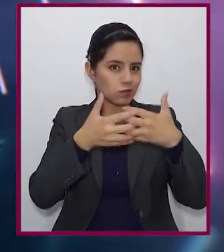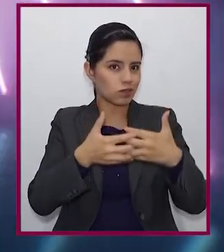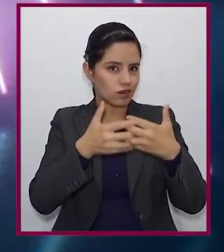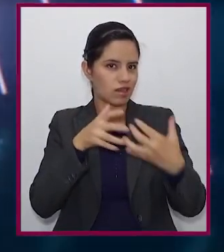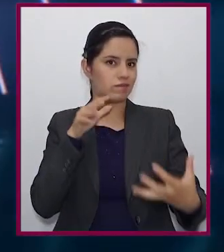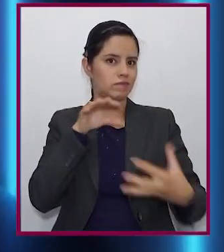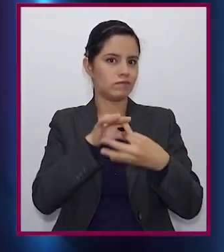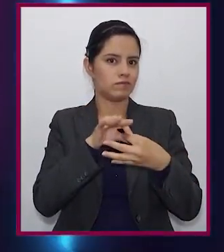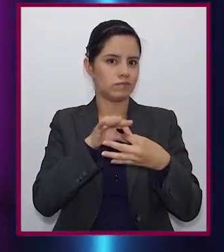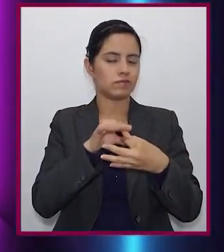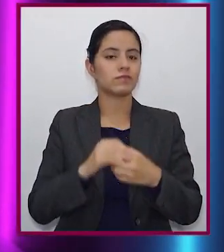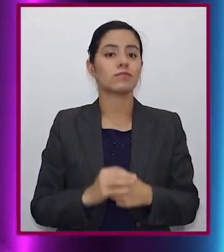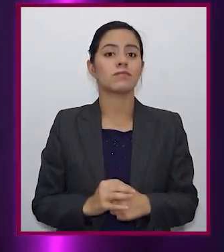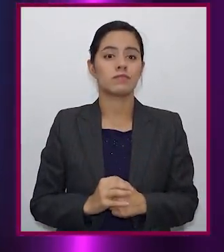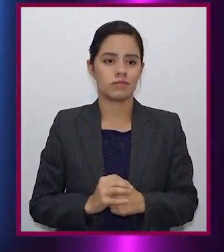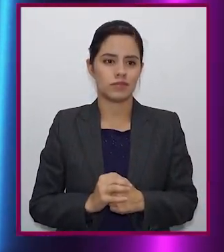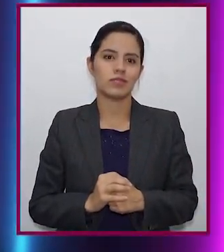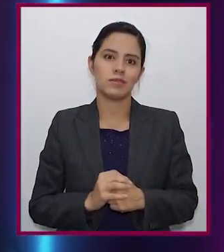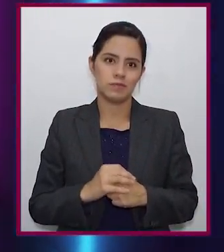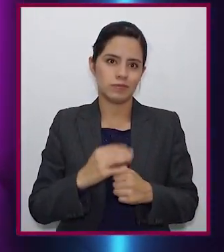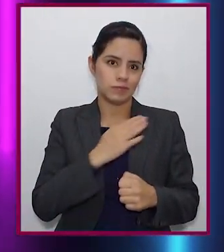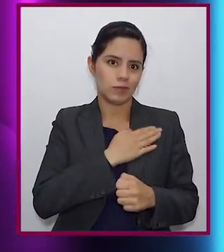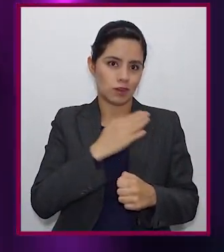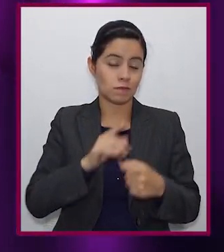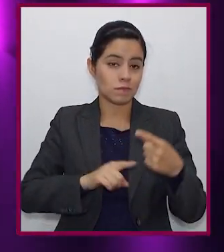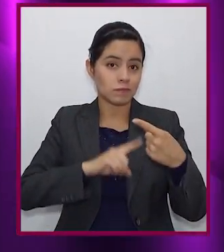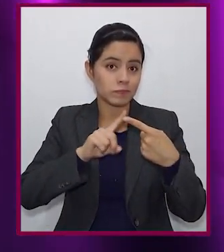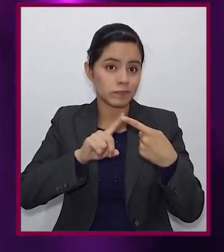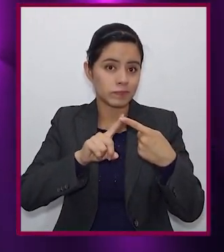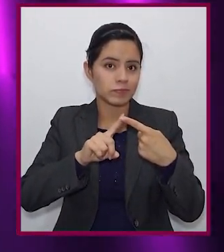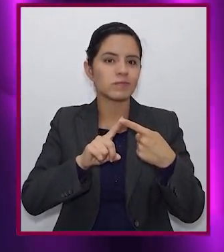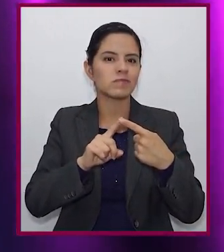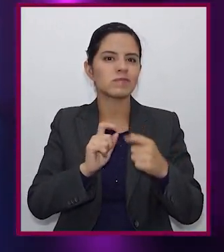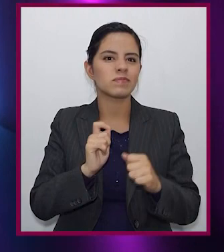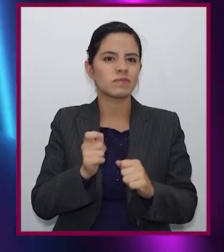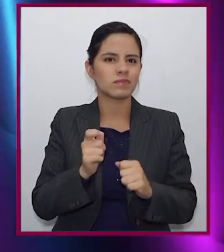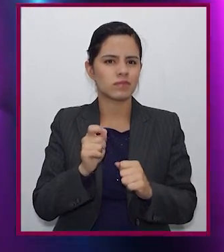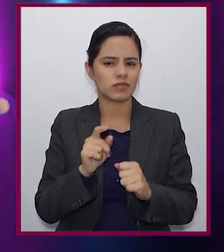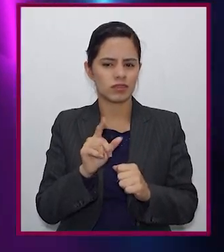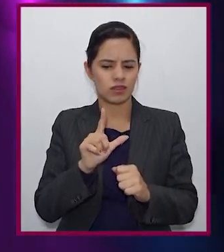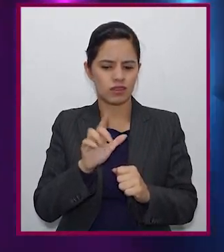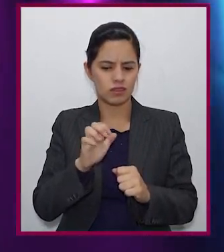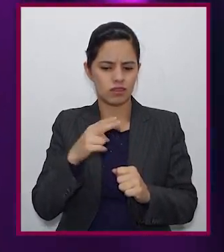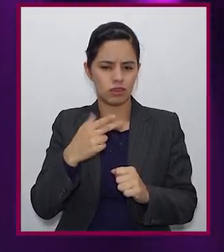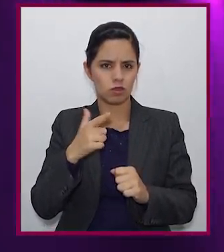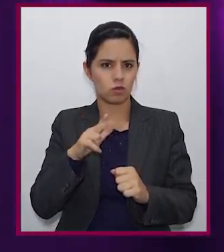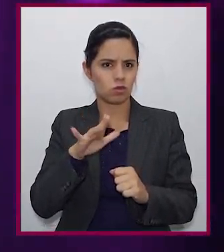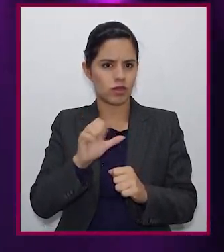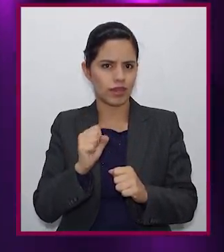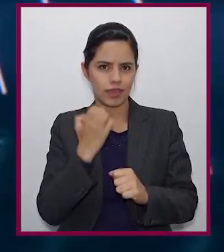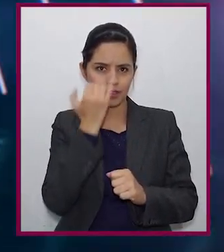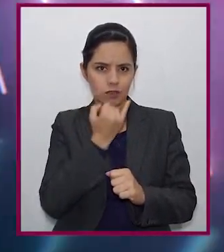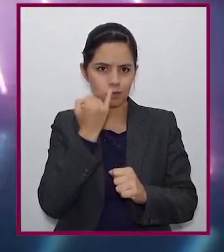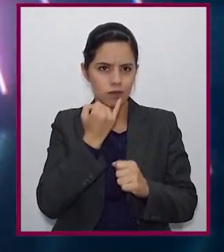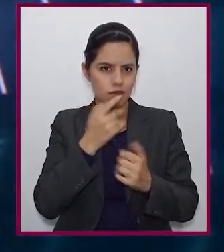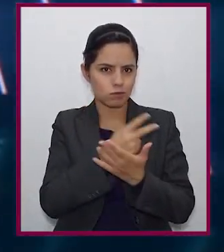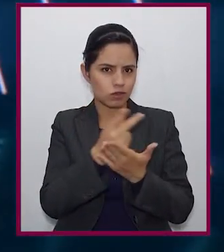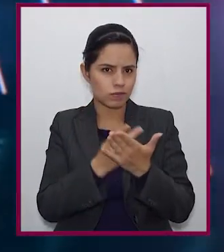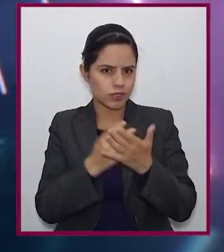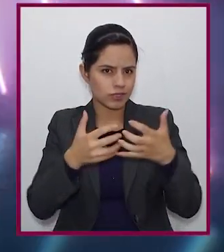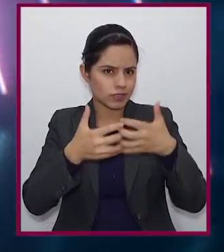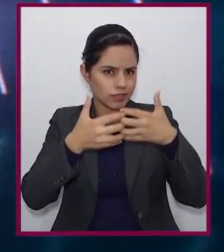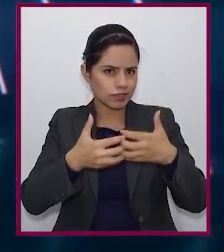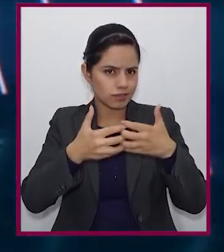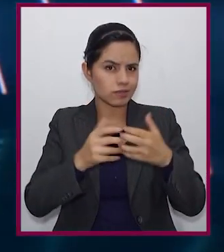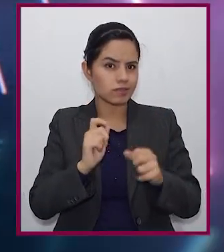las computadoras. Bueno, primero lo primero. Debemos definir qué rayos es un lenguaje de programación. En eso te